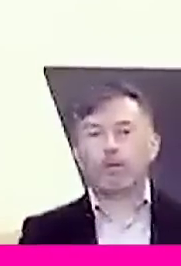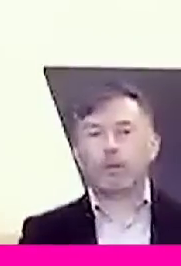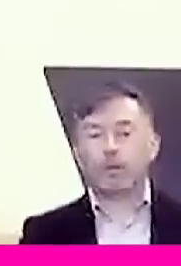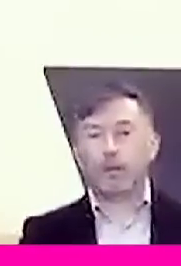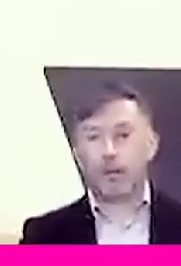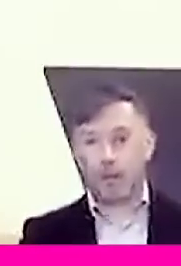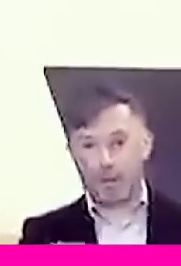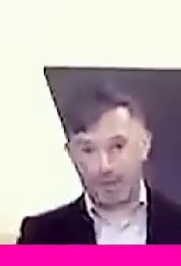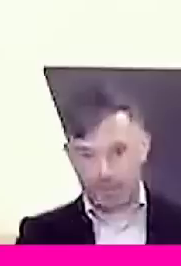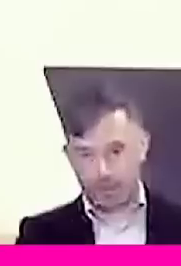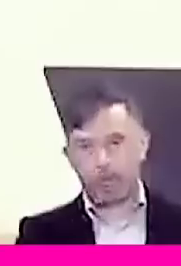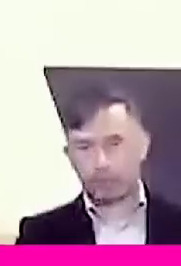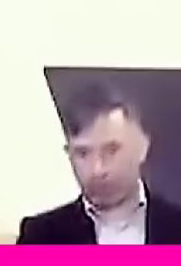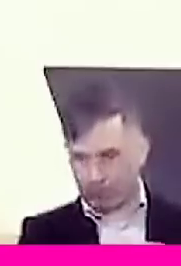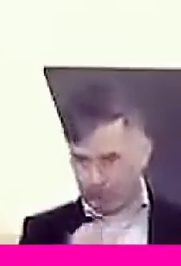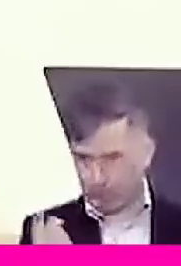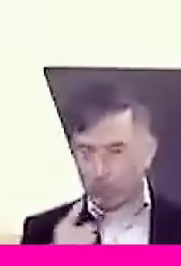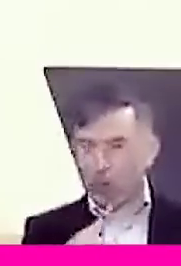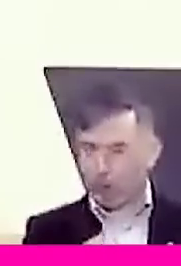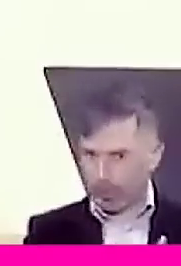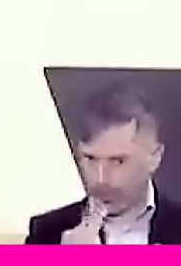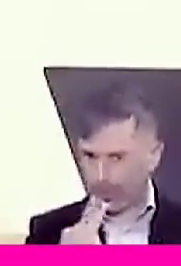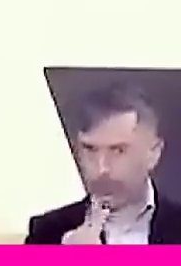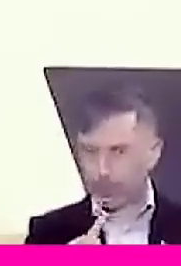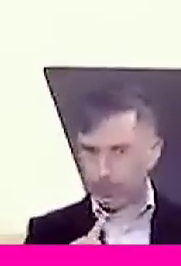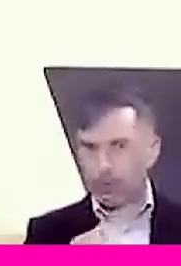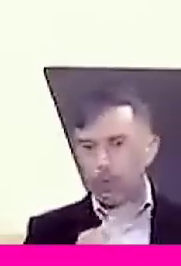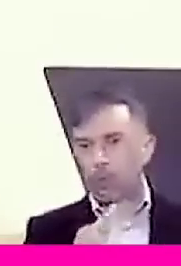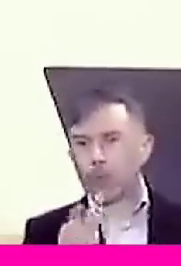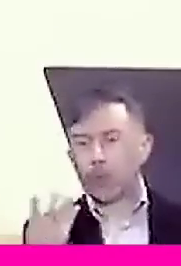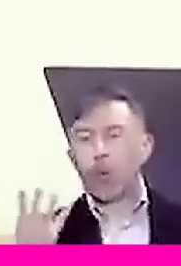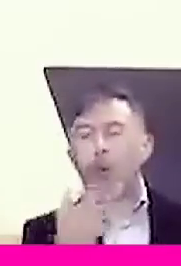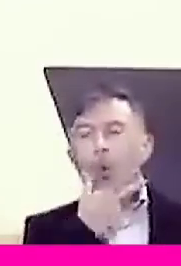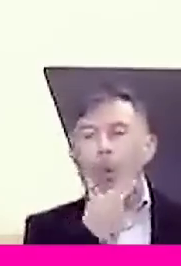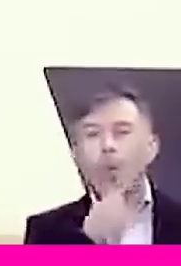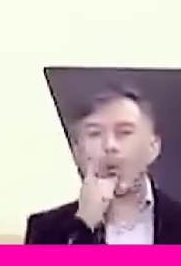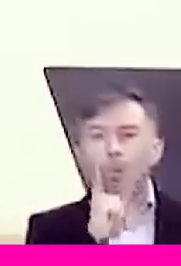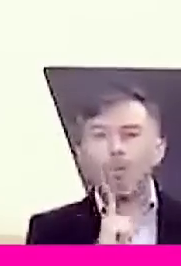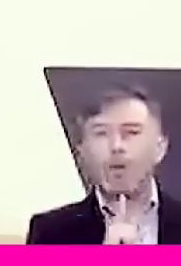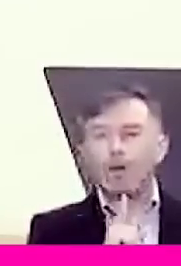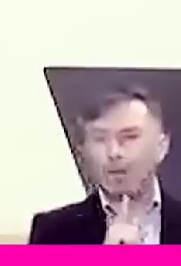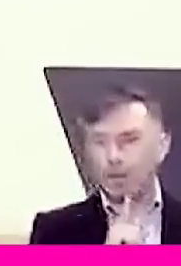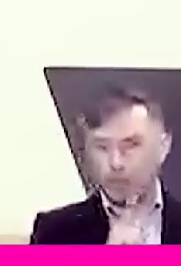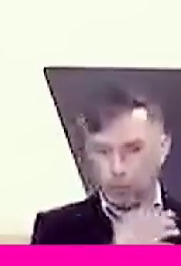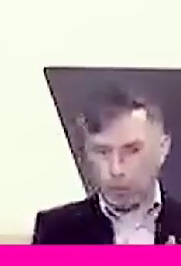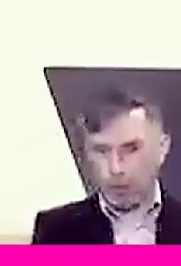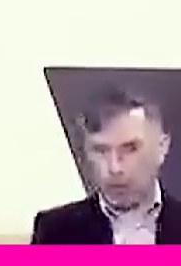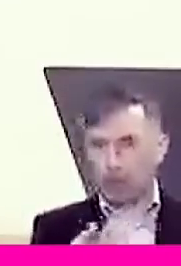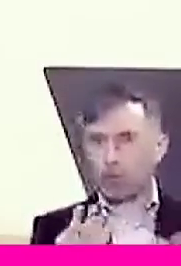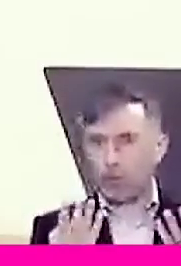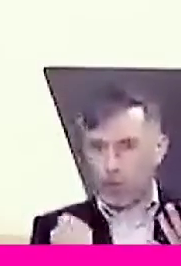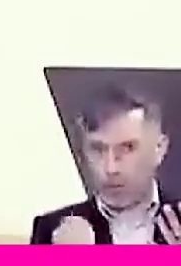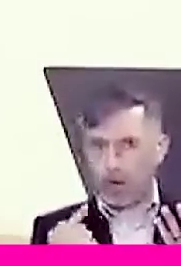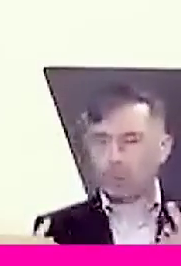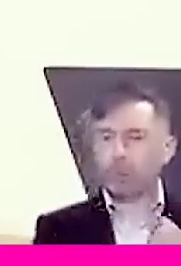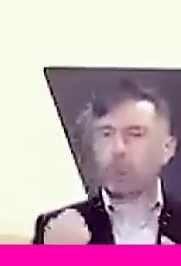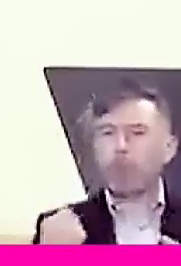de nueva cuenta se hace de nueve compañeras compañeros y compañeras sobre todo